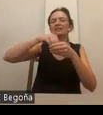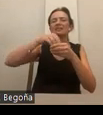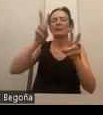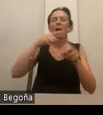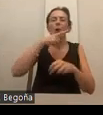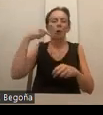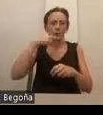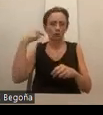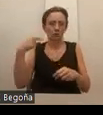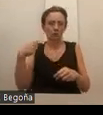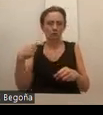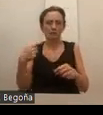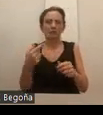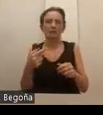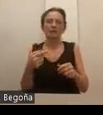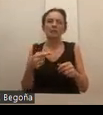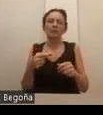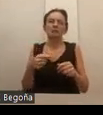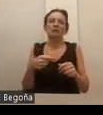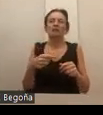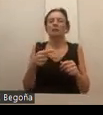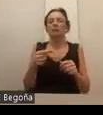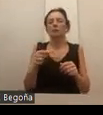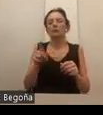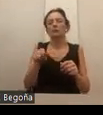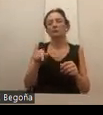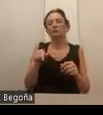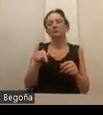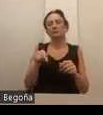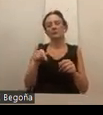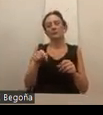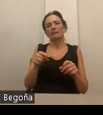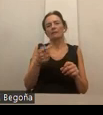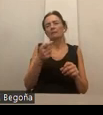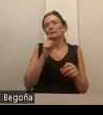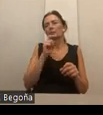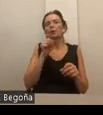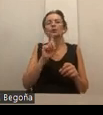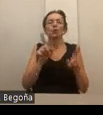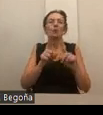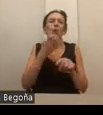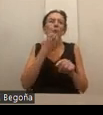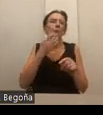glucosa, por así decirlo. O sea, no sería una de las complicaciones crónicas como sí que son la afectación del